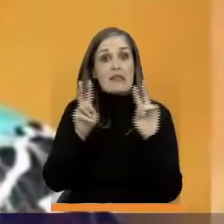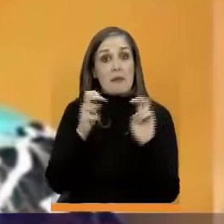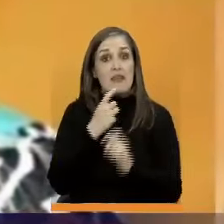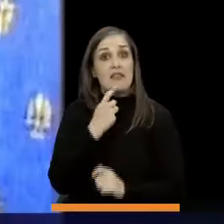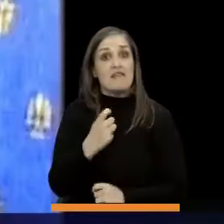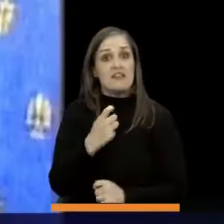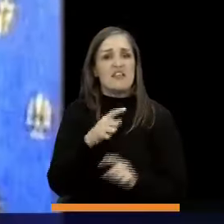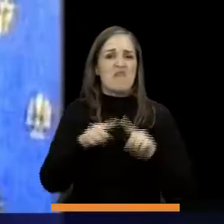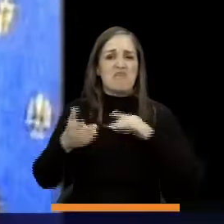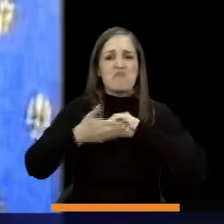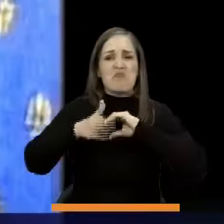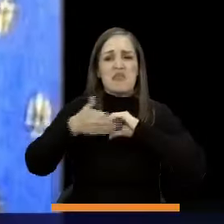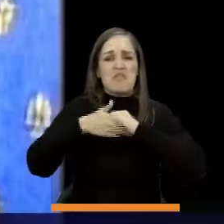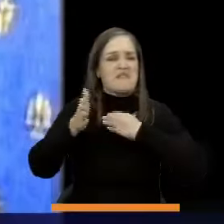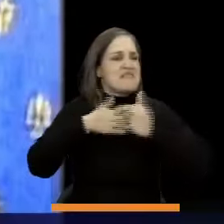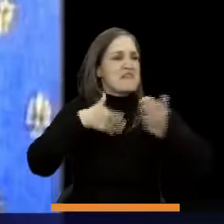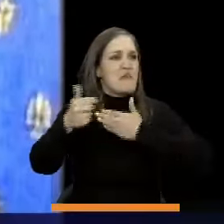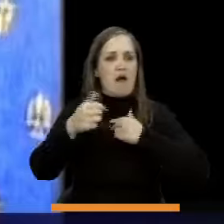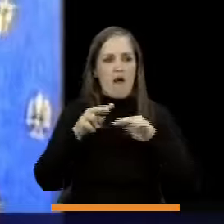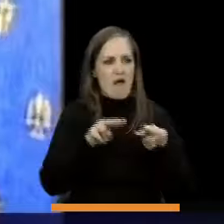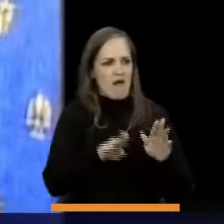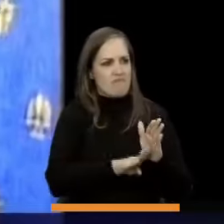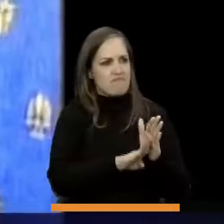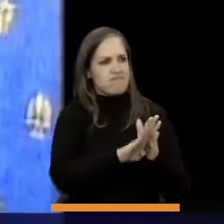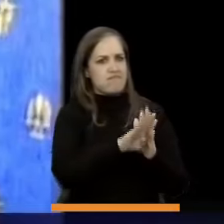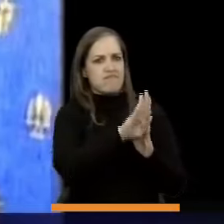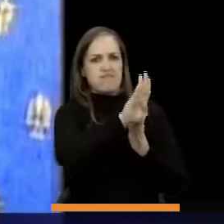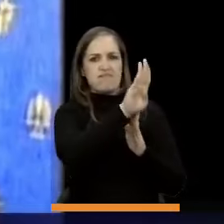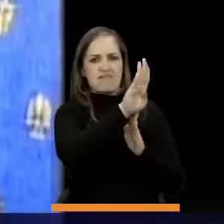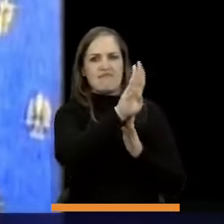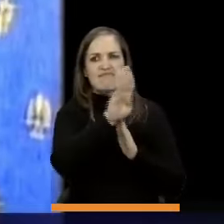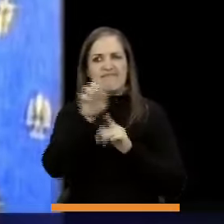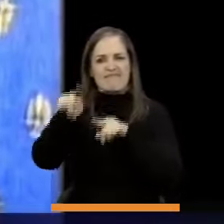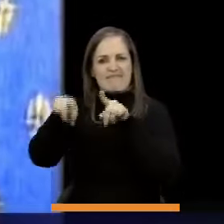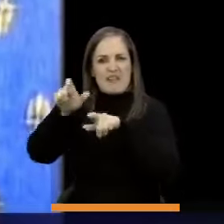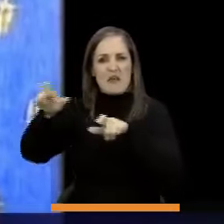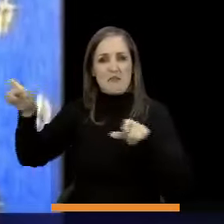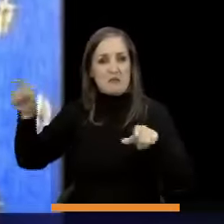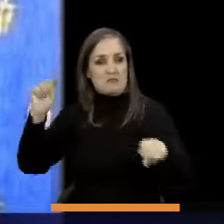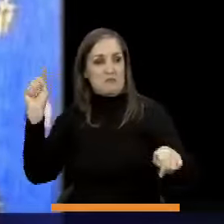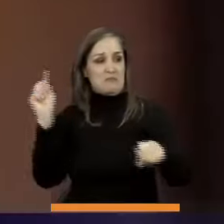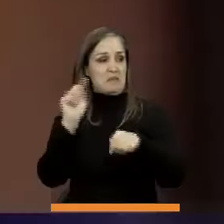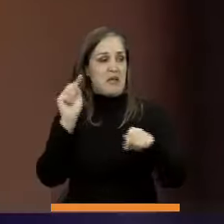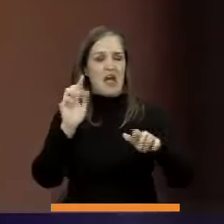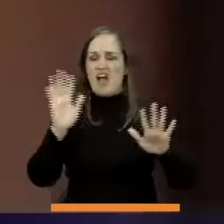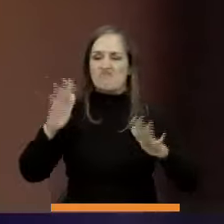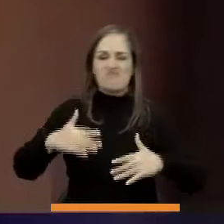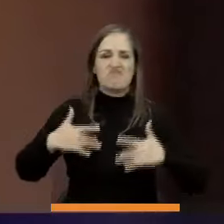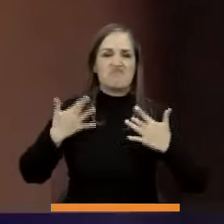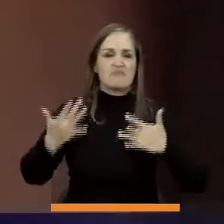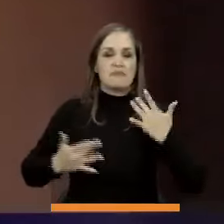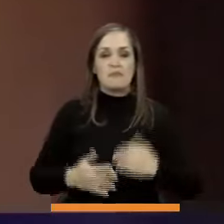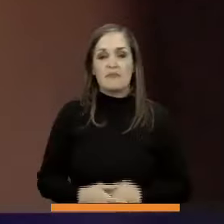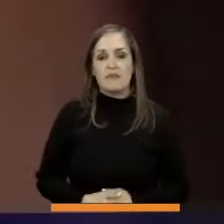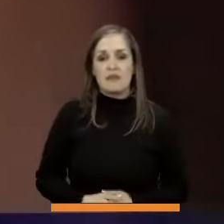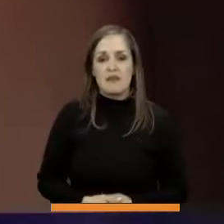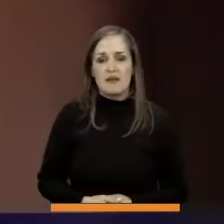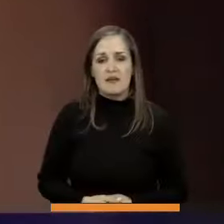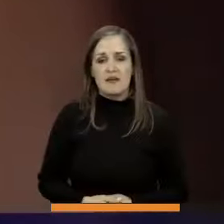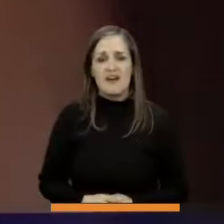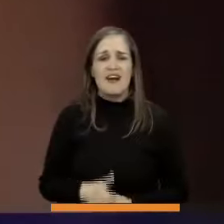con ligereza la hizo destacar en un medio que a menudo se toma demasiado en serio aquí en estos